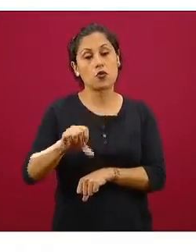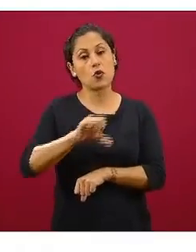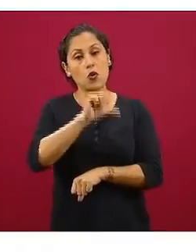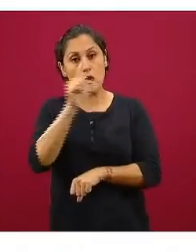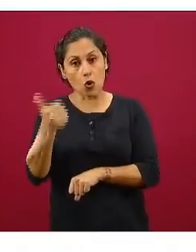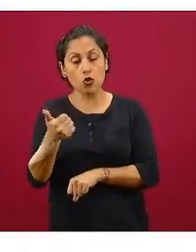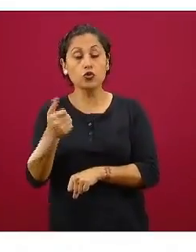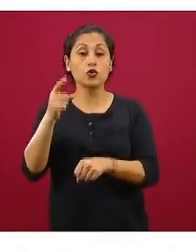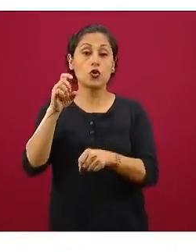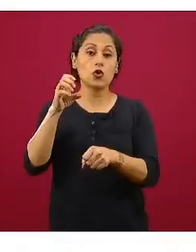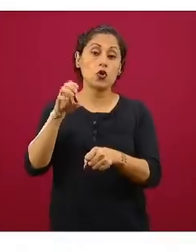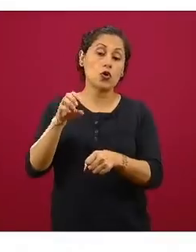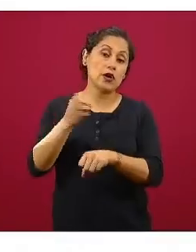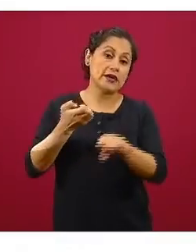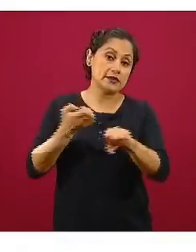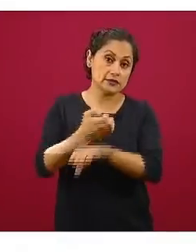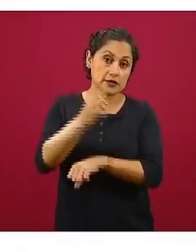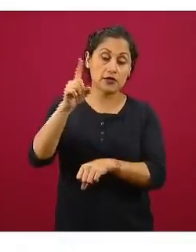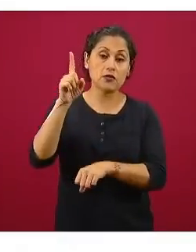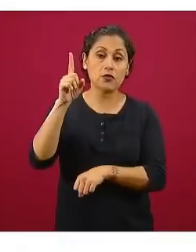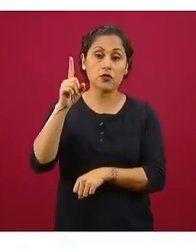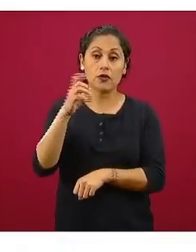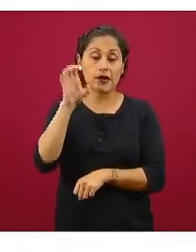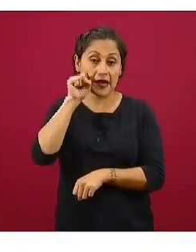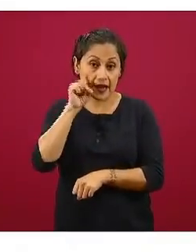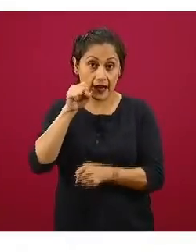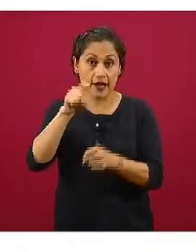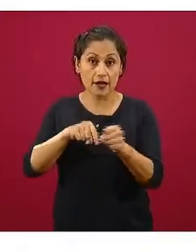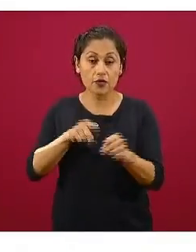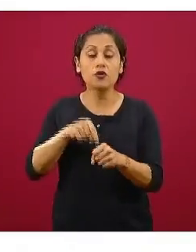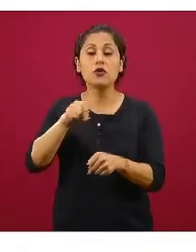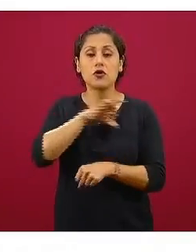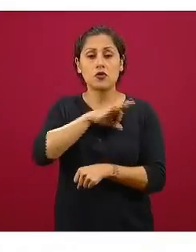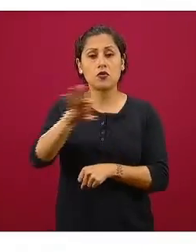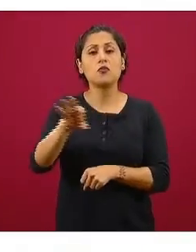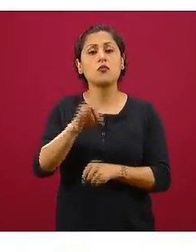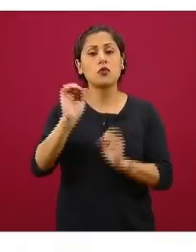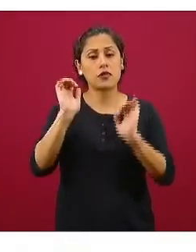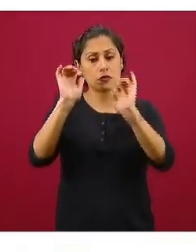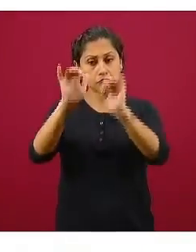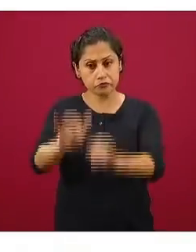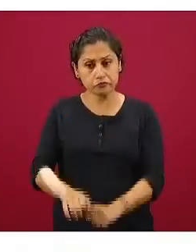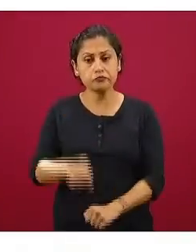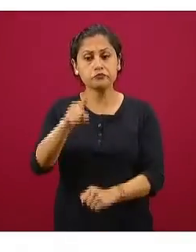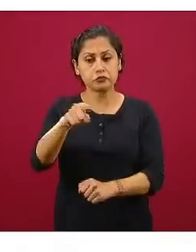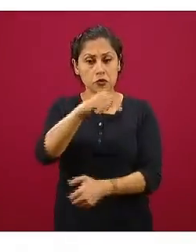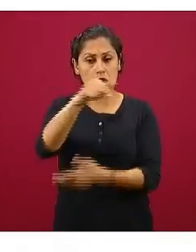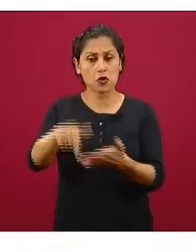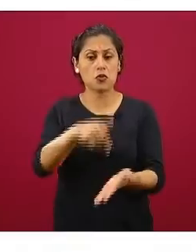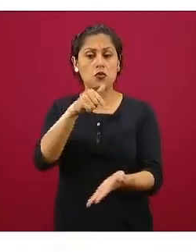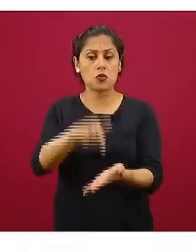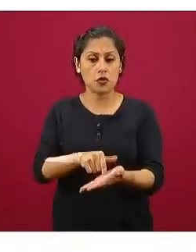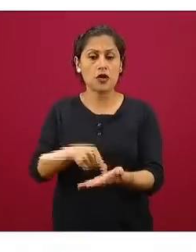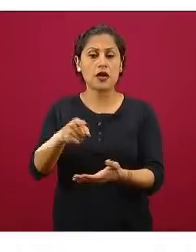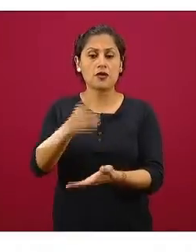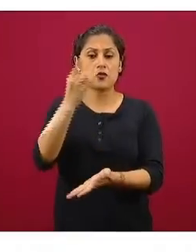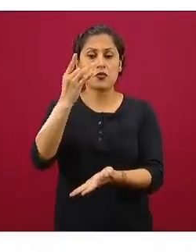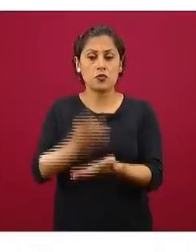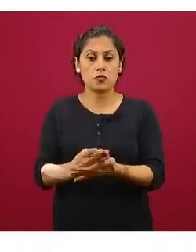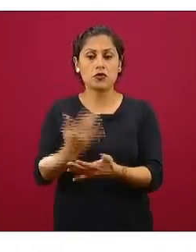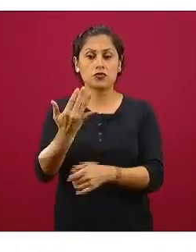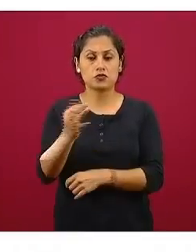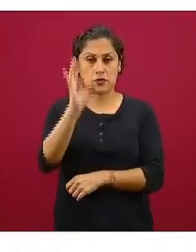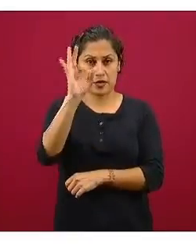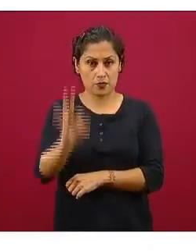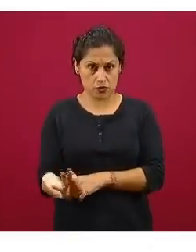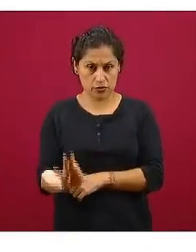50%, agendar citas para poder atender a los clientes y aplicar medidas sanitarias al interior de sus locales. Ya en el color